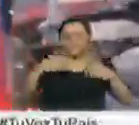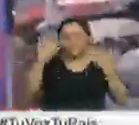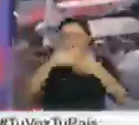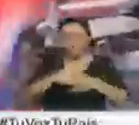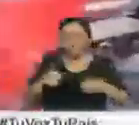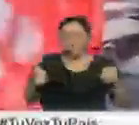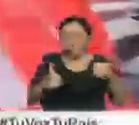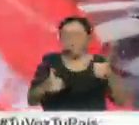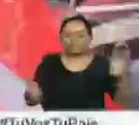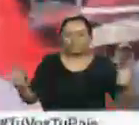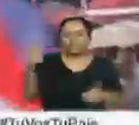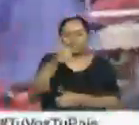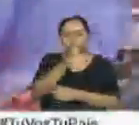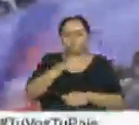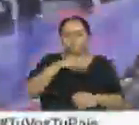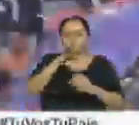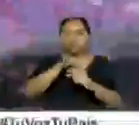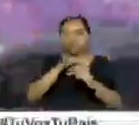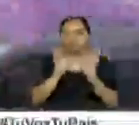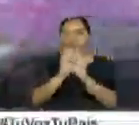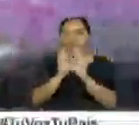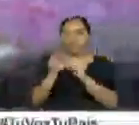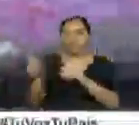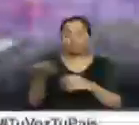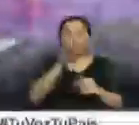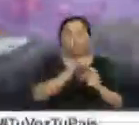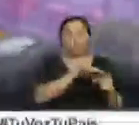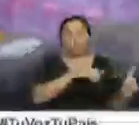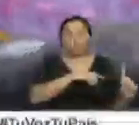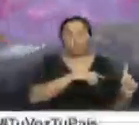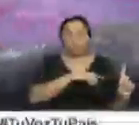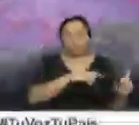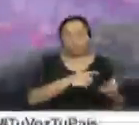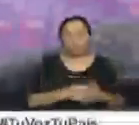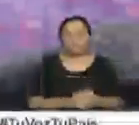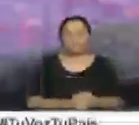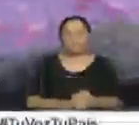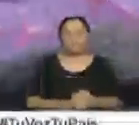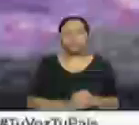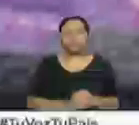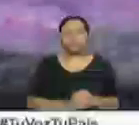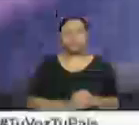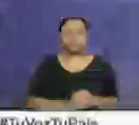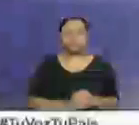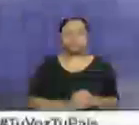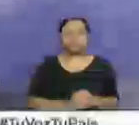sustituto saldría de un voto indirecto en el Congreso y no de elecciones directas.